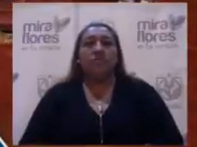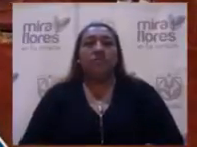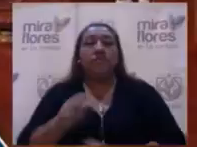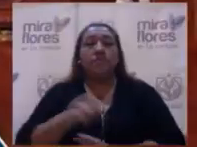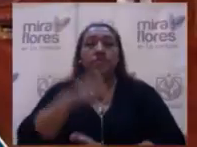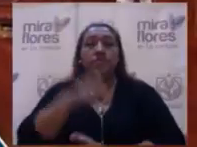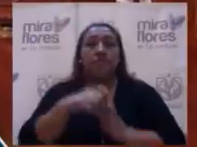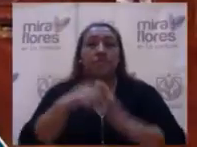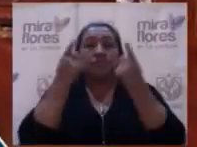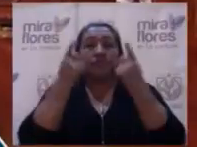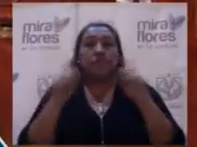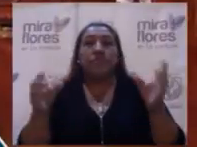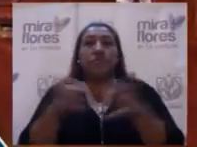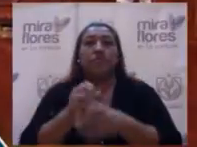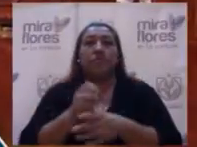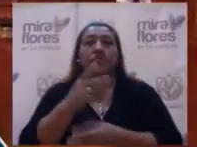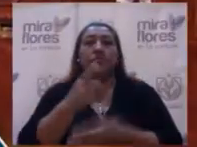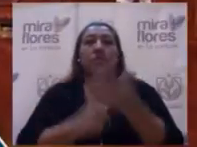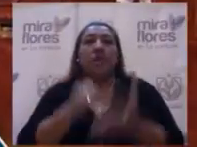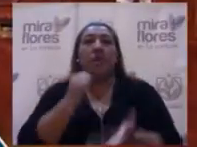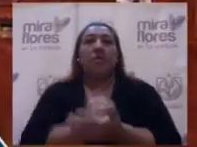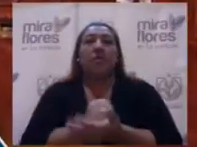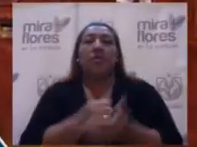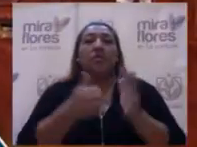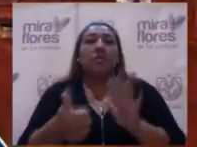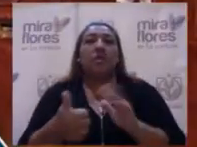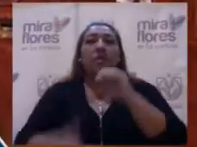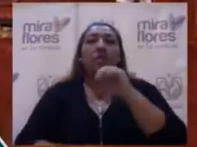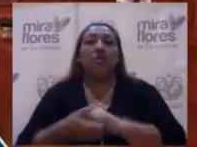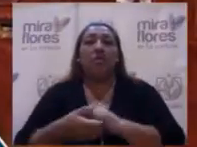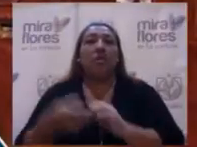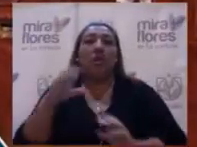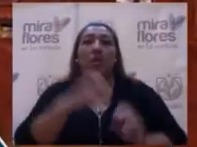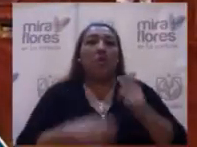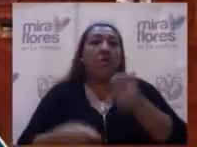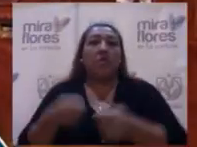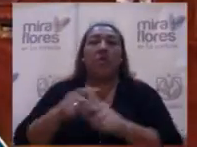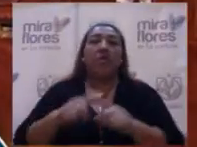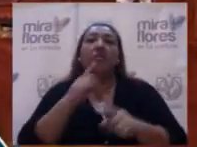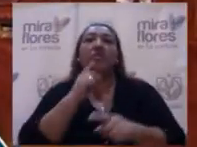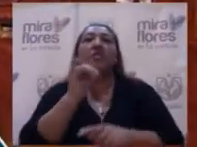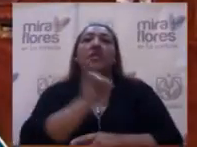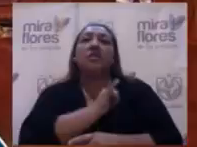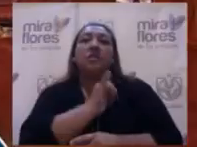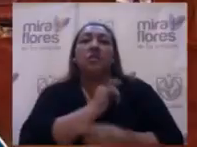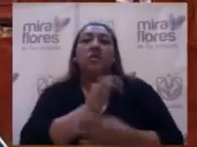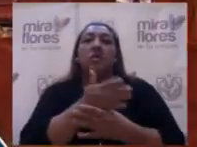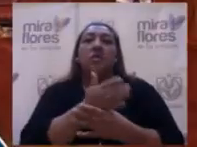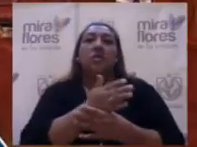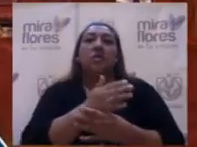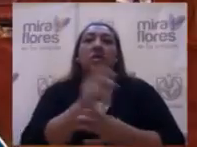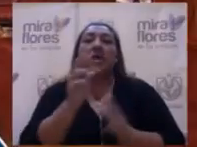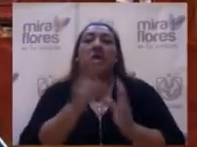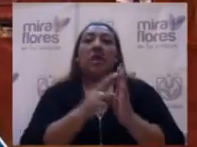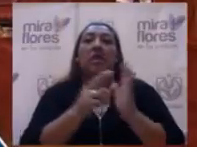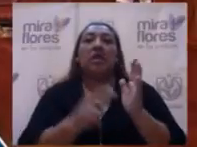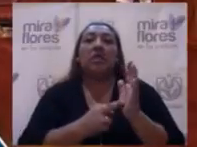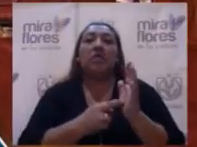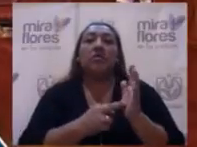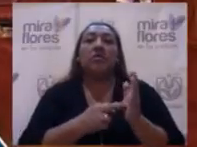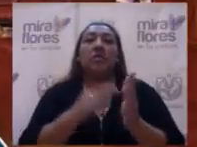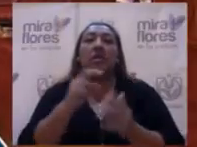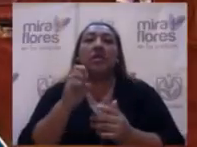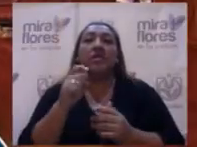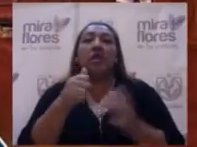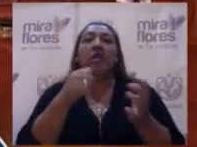Proyecto de acuerdo de consejo que aprueba la sexta adenda al convenio de cooperación interinstitucional entre el Registro de Identificación y